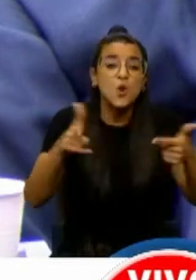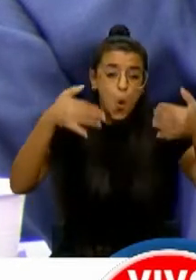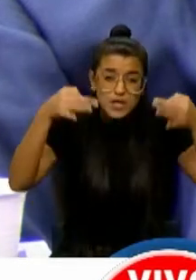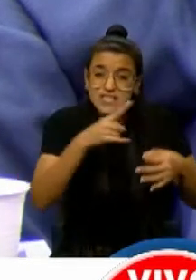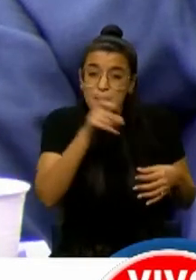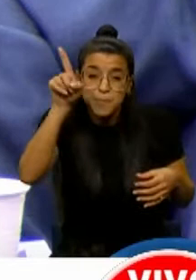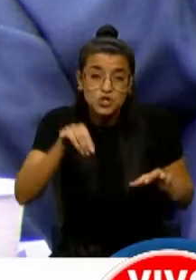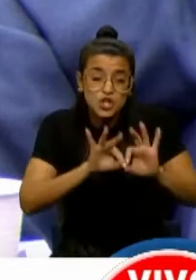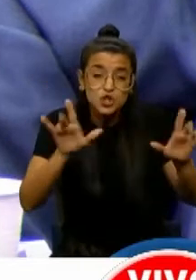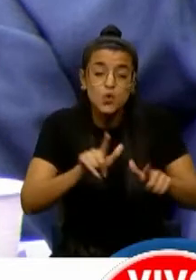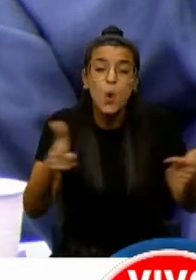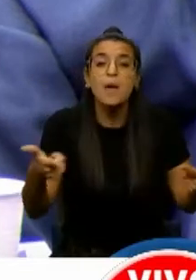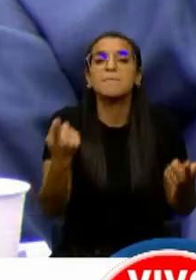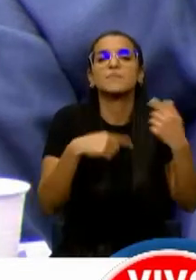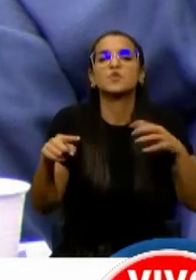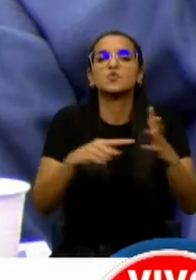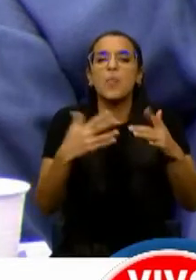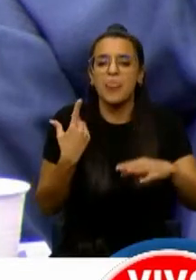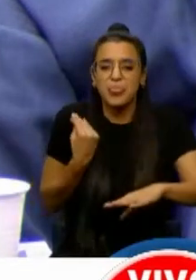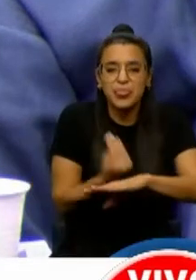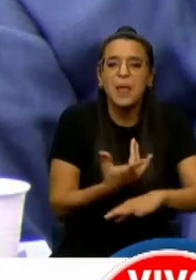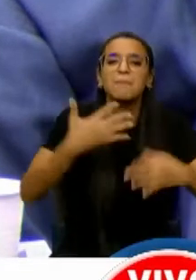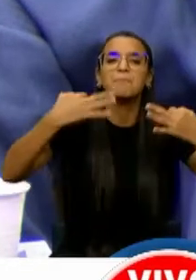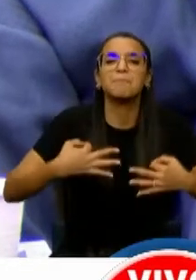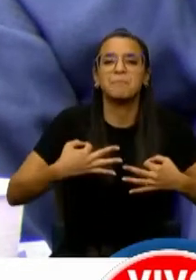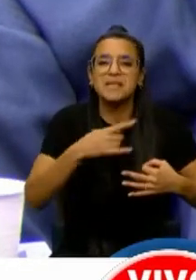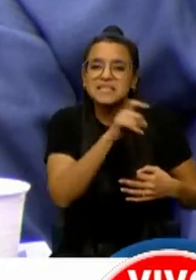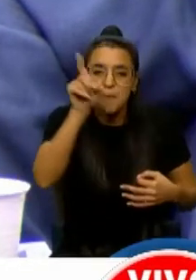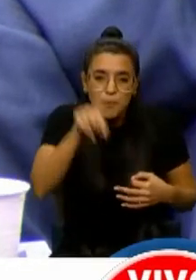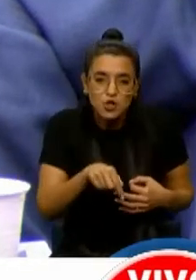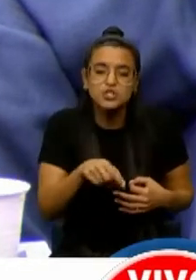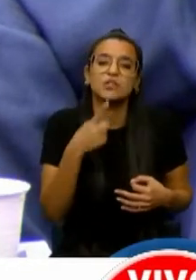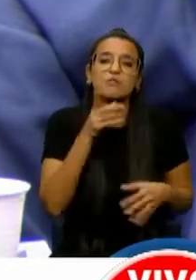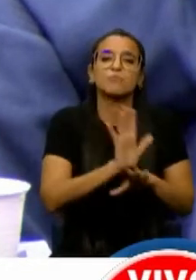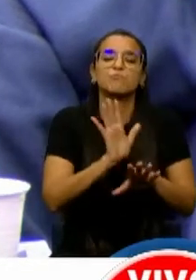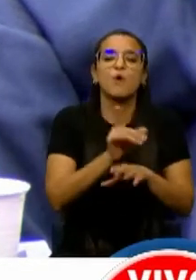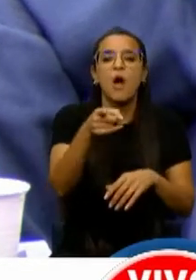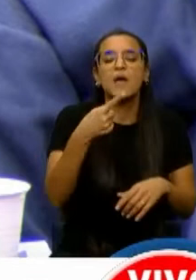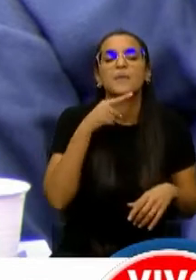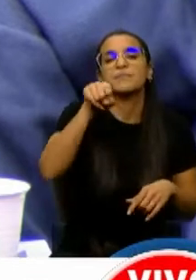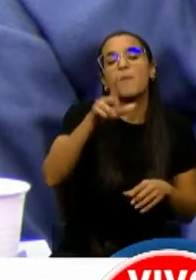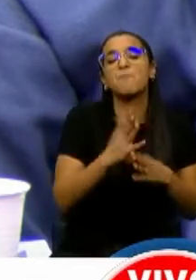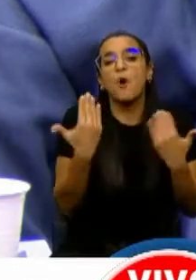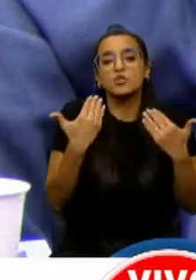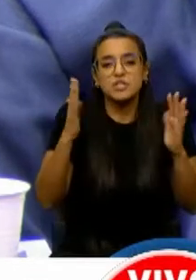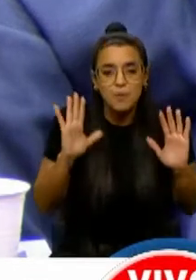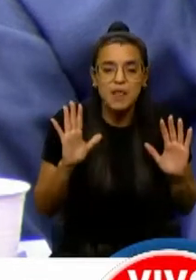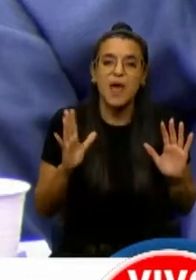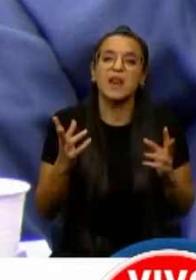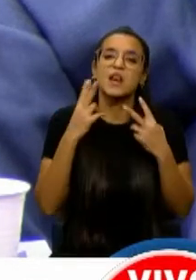plena sin ciudadanía plena y que la ciudadanía plena descansa en la posibilidad